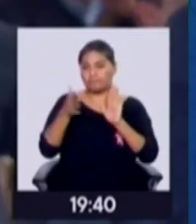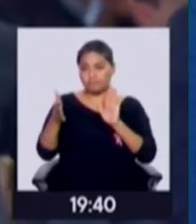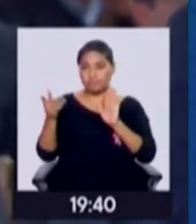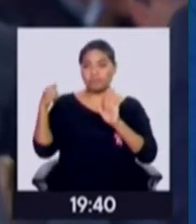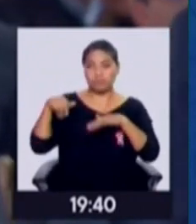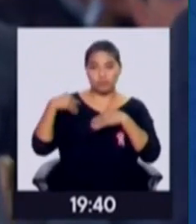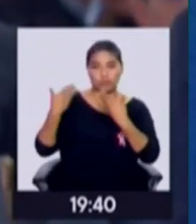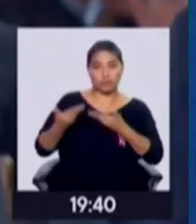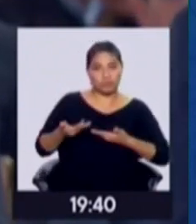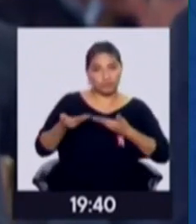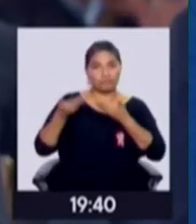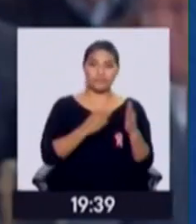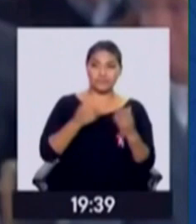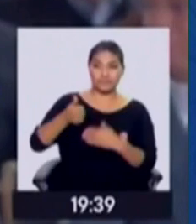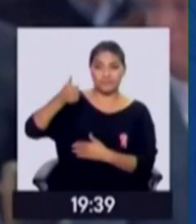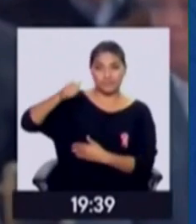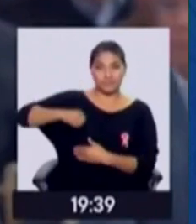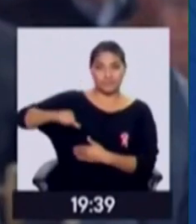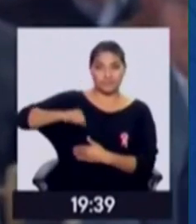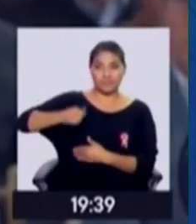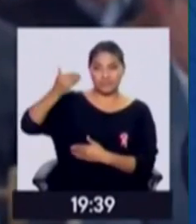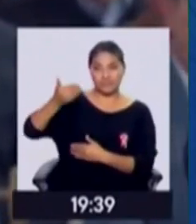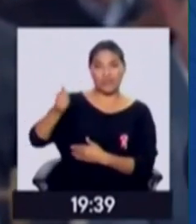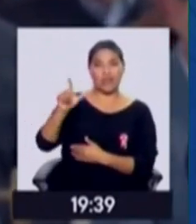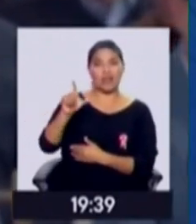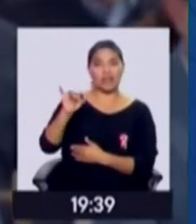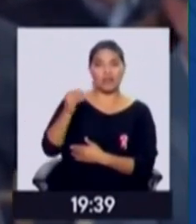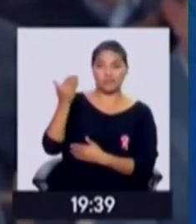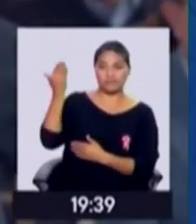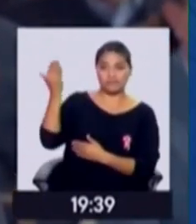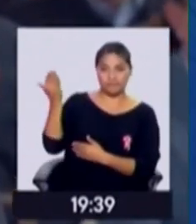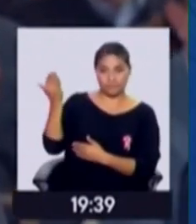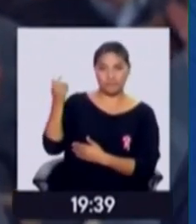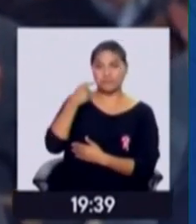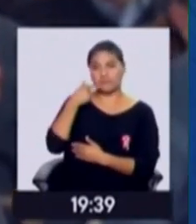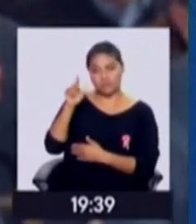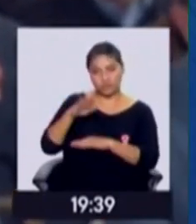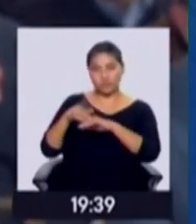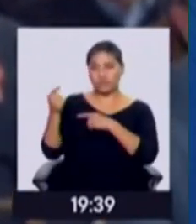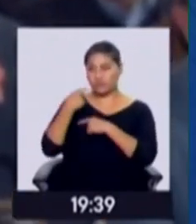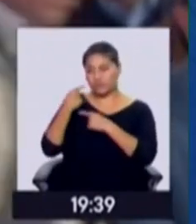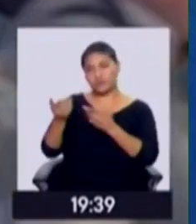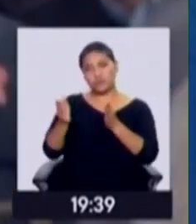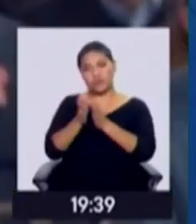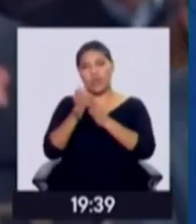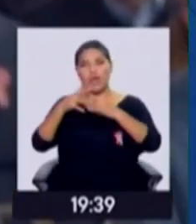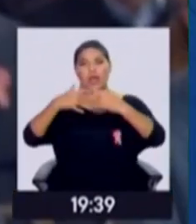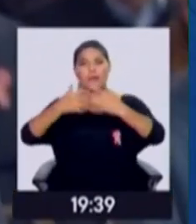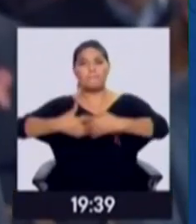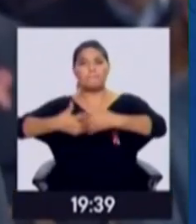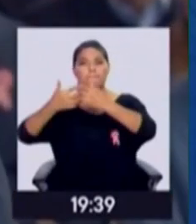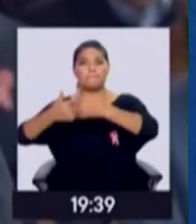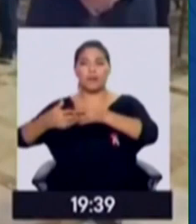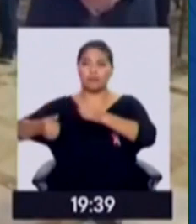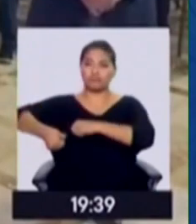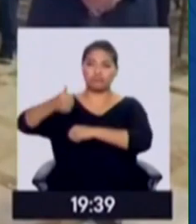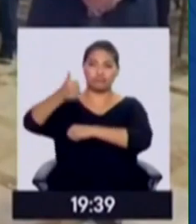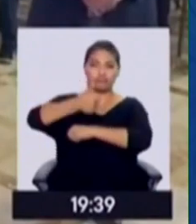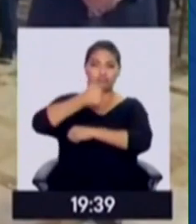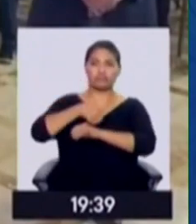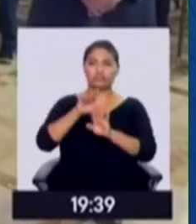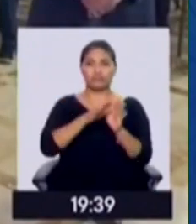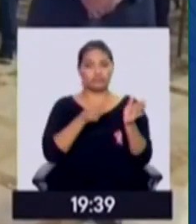devolver a Lima los peajes, es un acto populista, es un acto para la tribuna, es un acto que no está